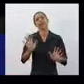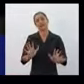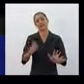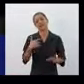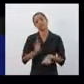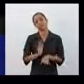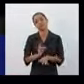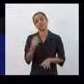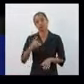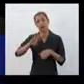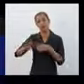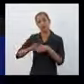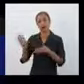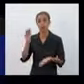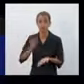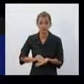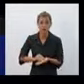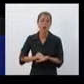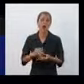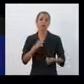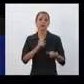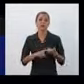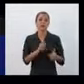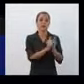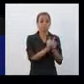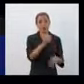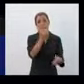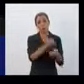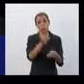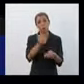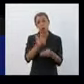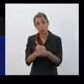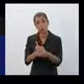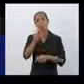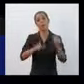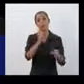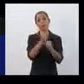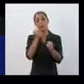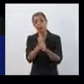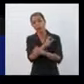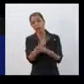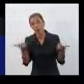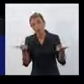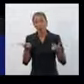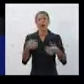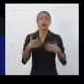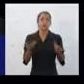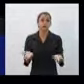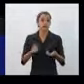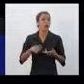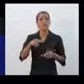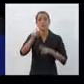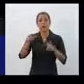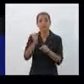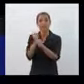endeudaron otra vez cerraron empresas otra vez dejaron a la gente sin trabajo otra vez empujaron a la